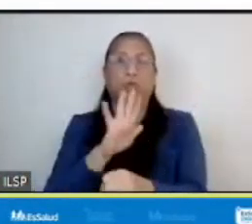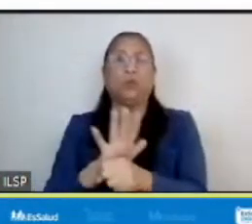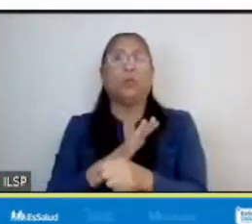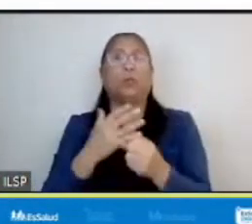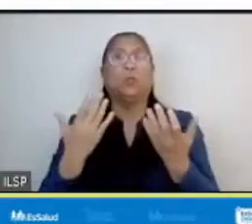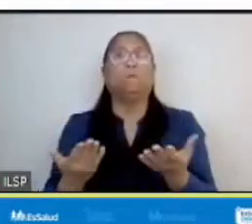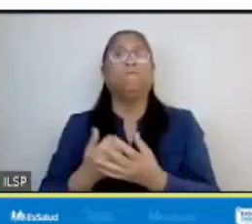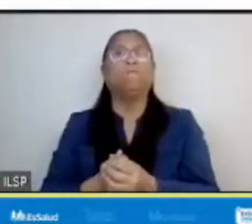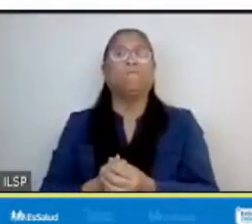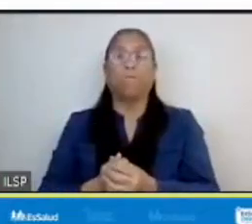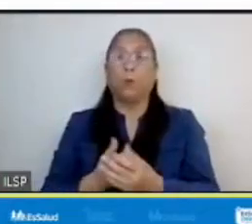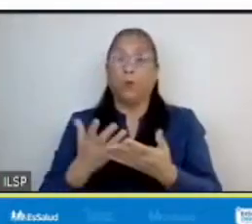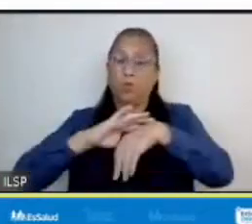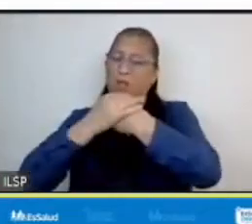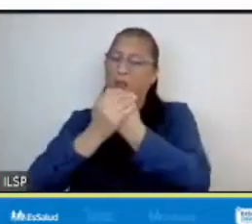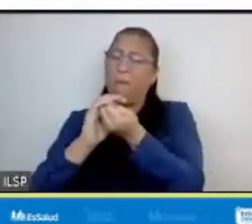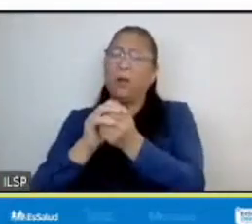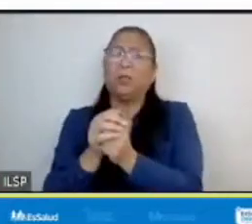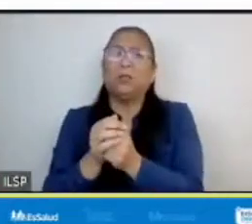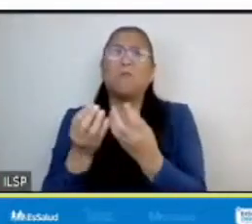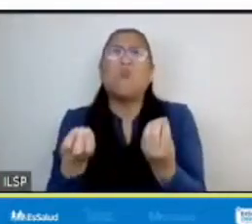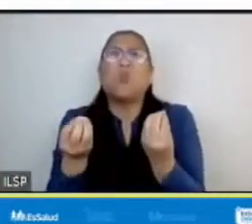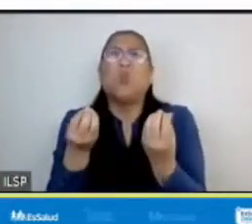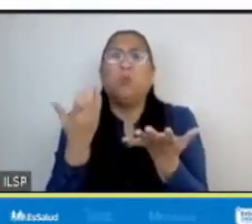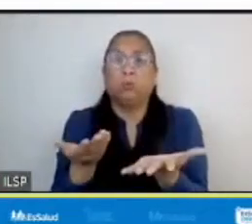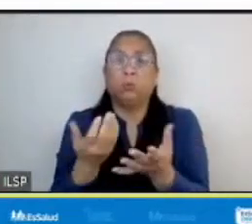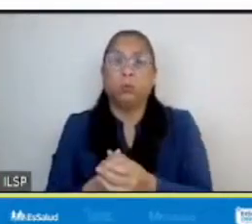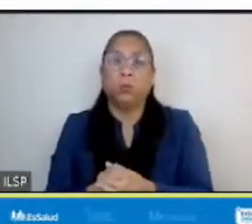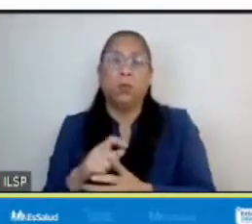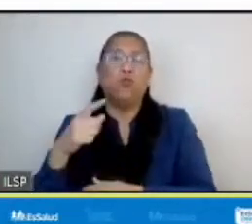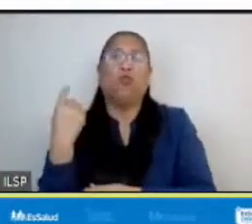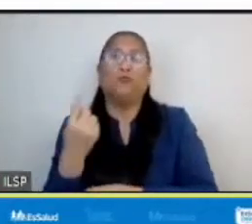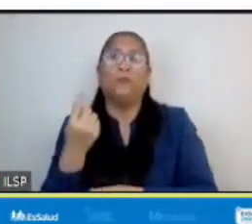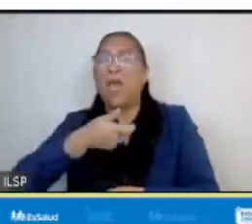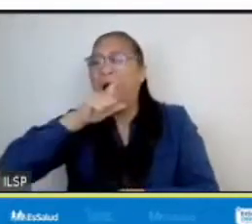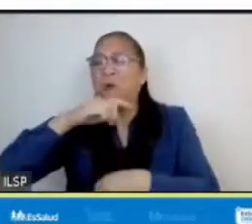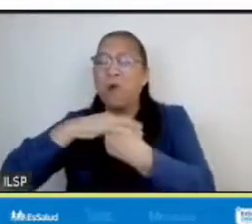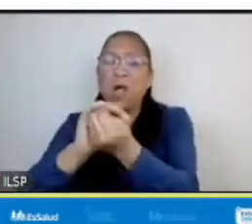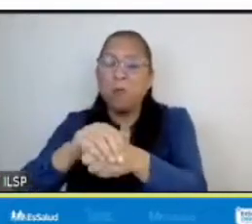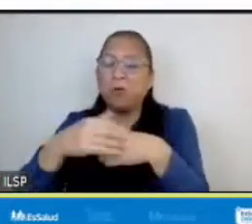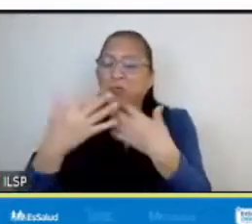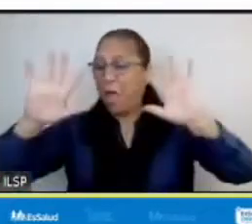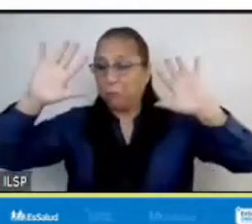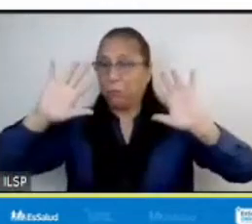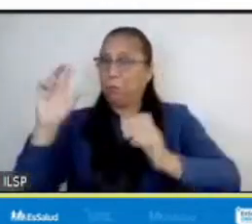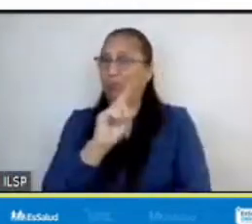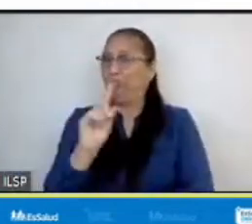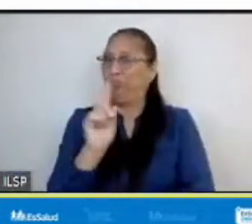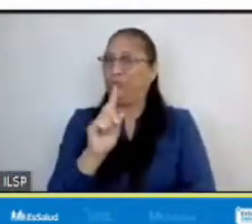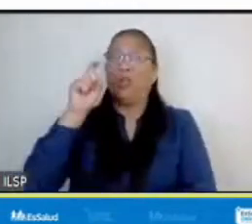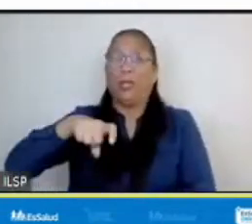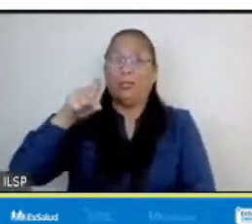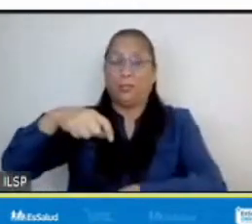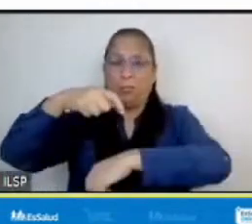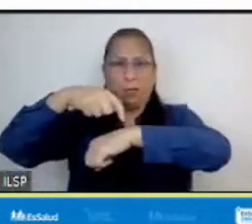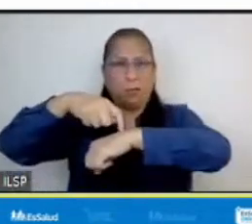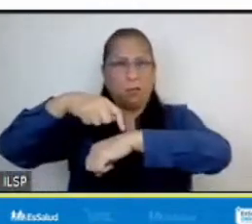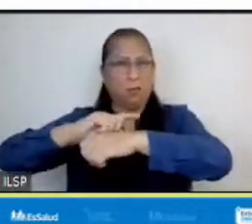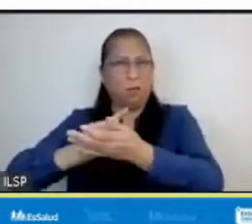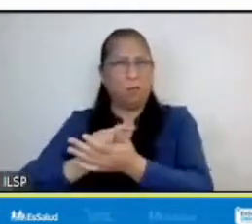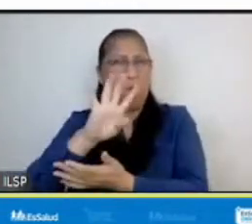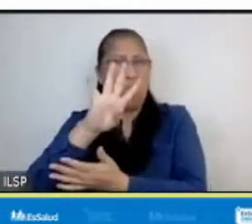Entonces, el lavado de manos. El lavado de manos no es cuestión de me echo agua, jabón, un poquito y ya está. Tienes que demorarte en teoría entre 40